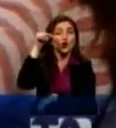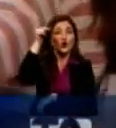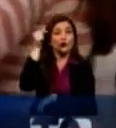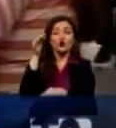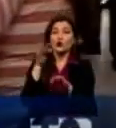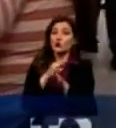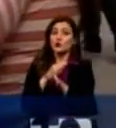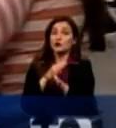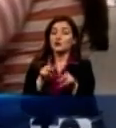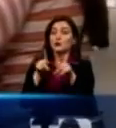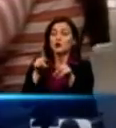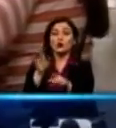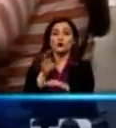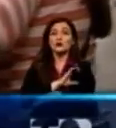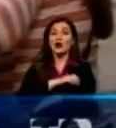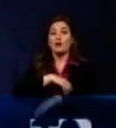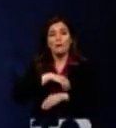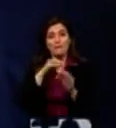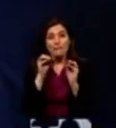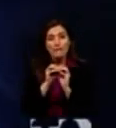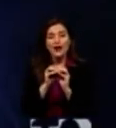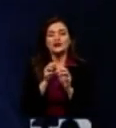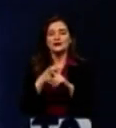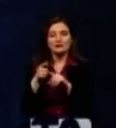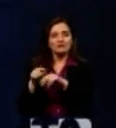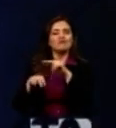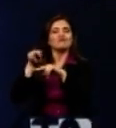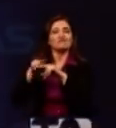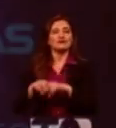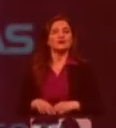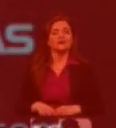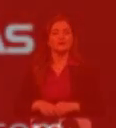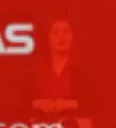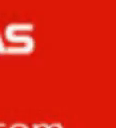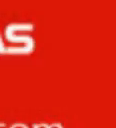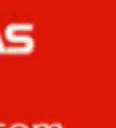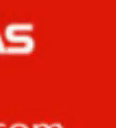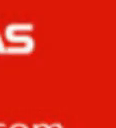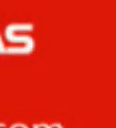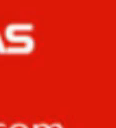entró a funcionar sin permisos municipales. Carlos Acoto, 24 horas.